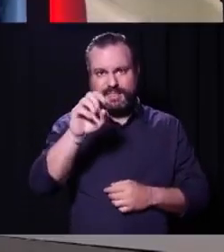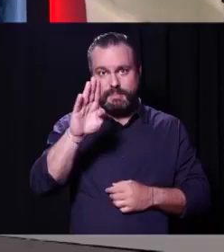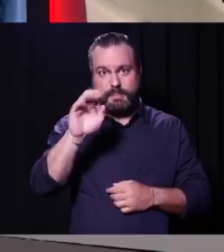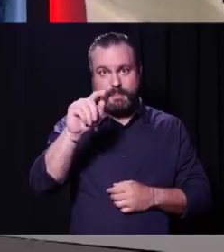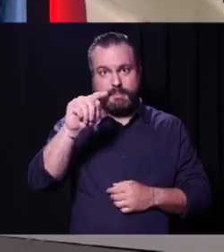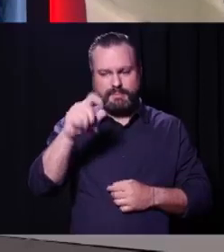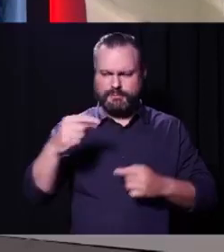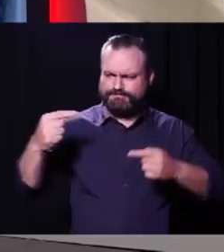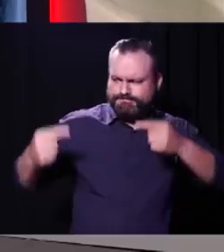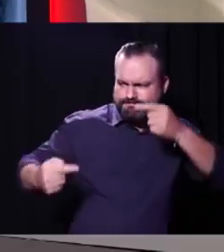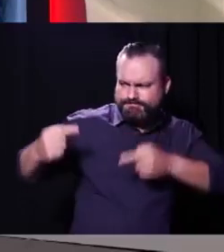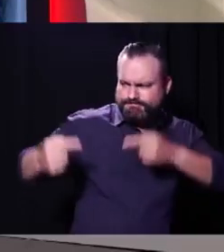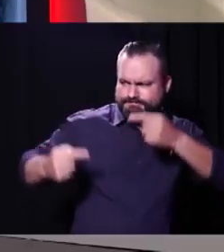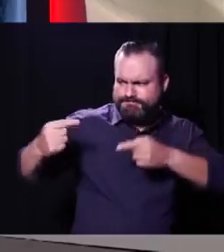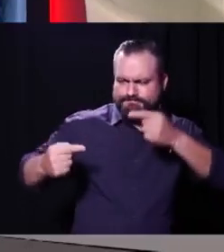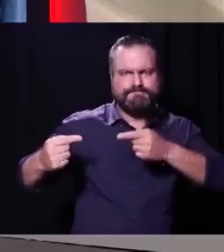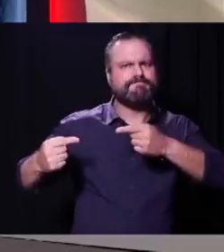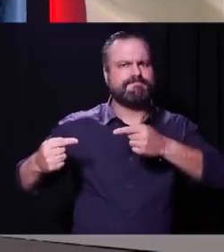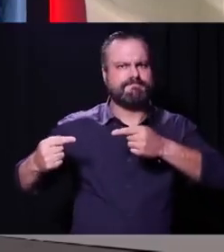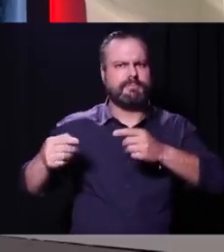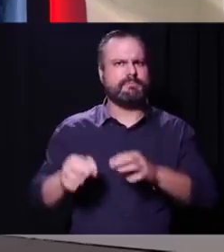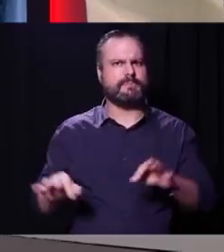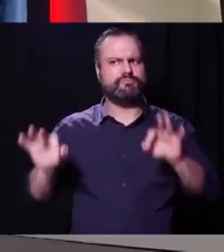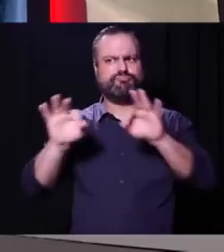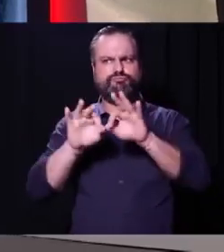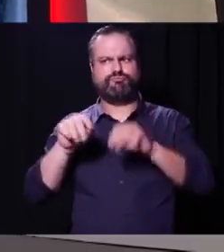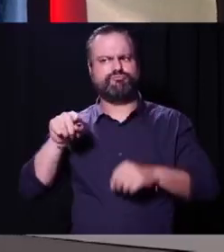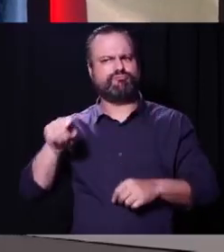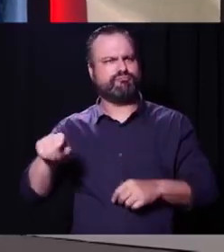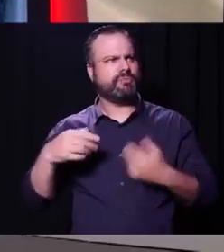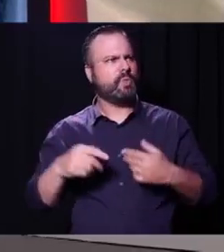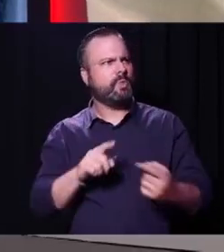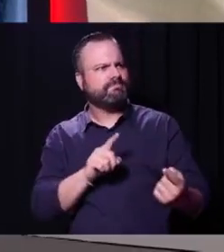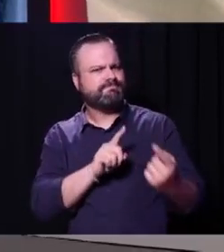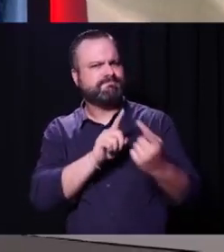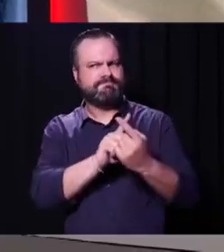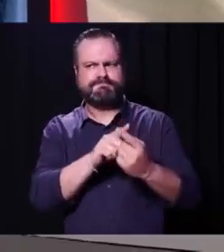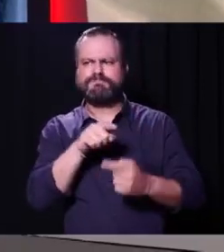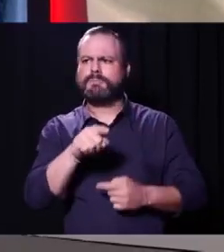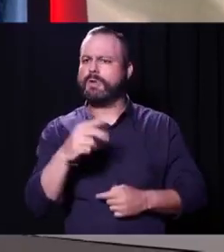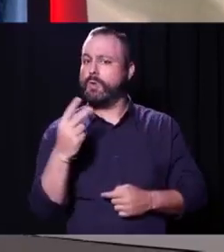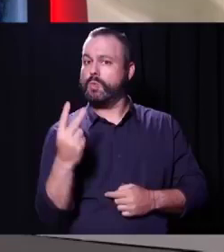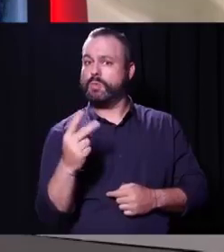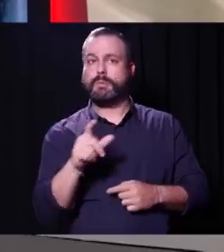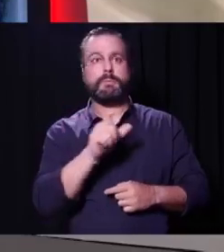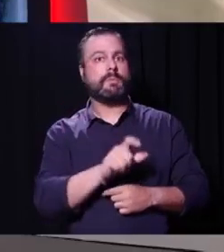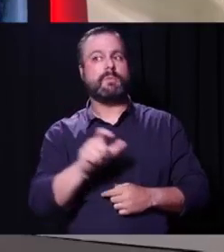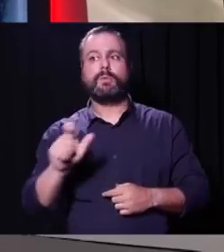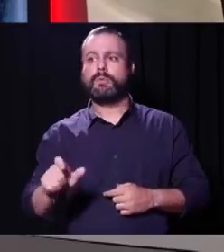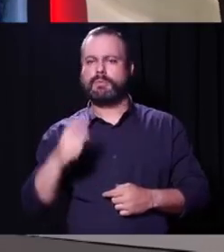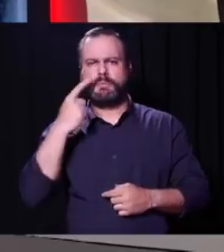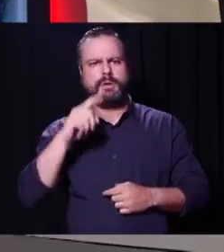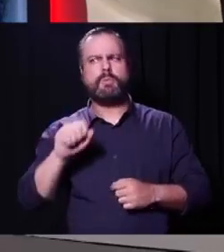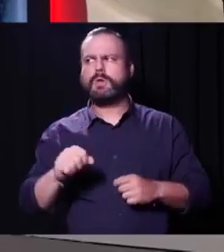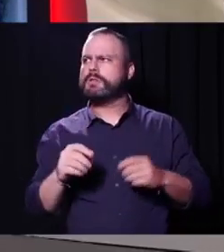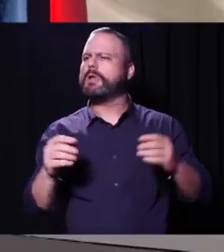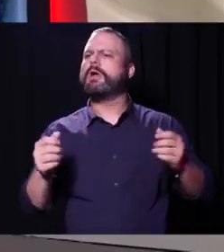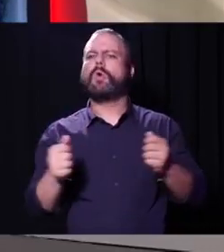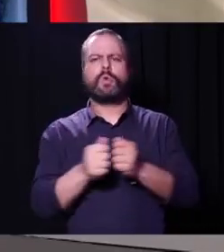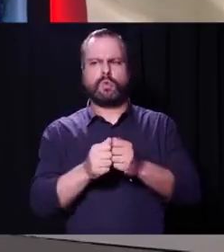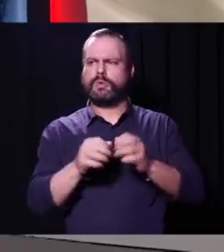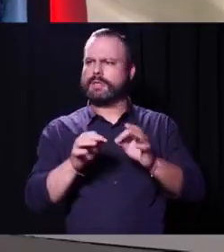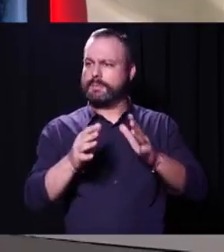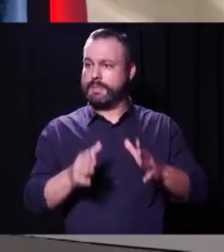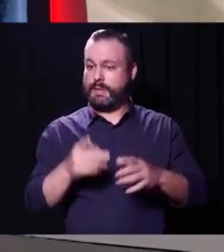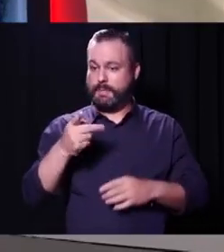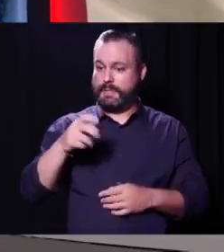de los candidatos. Para ello nos acompañan en esta ocasión dos distinguidos periodistas, Ana María Pinilla y José